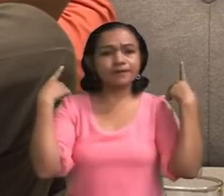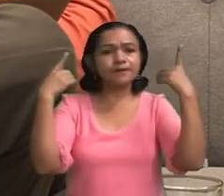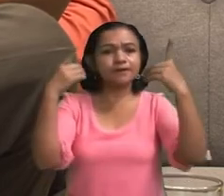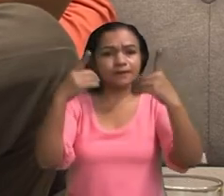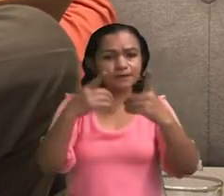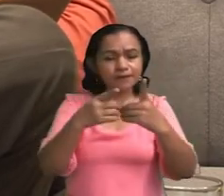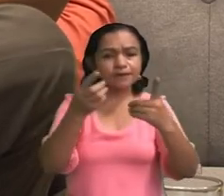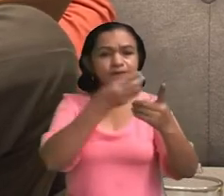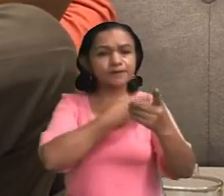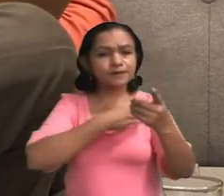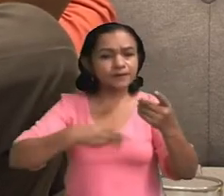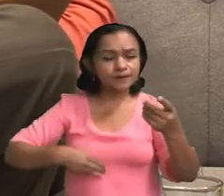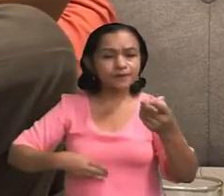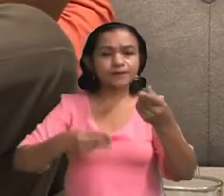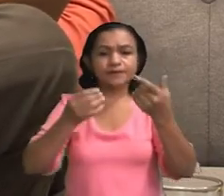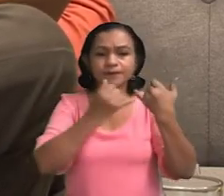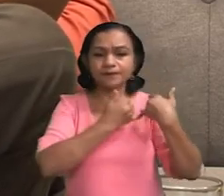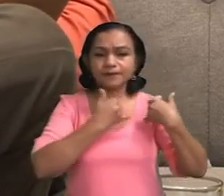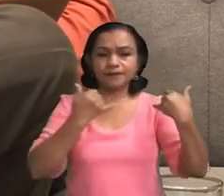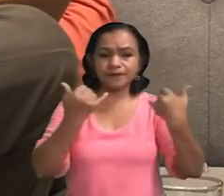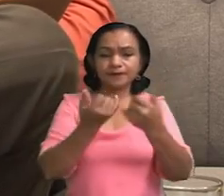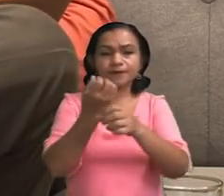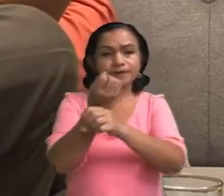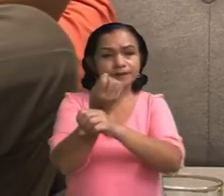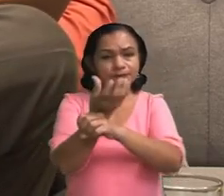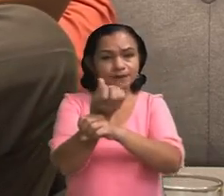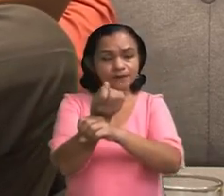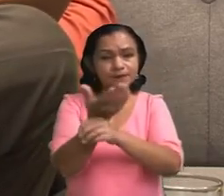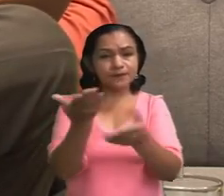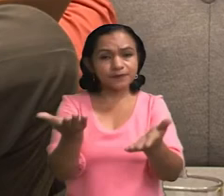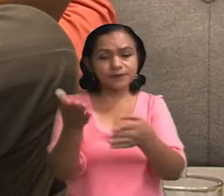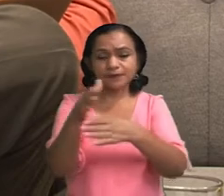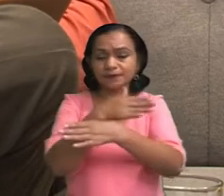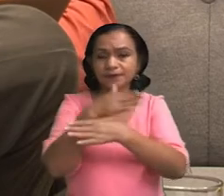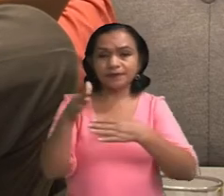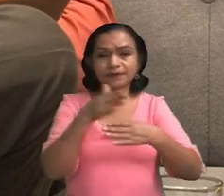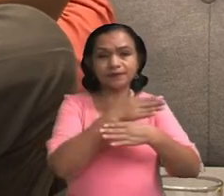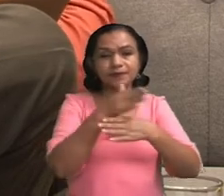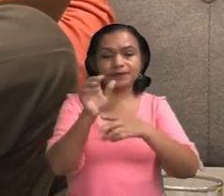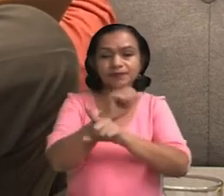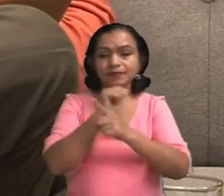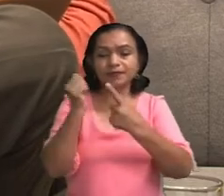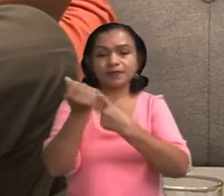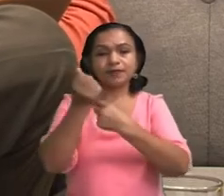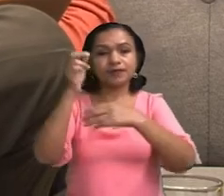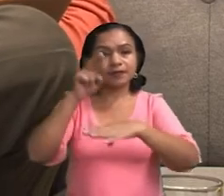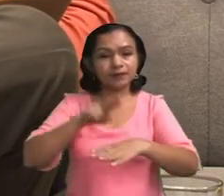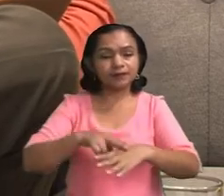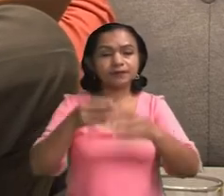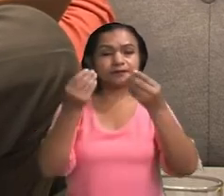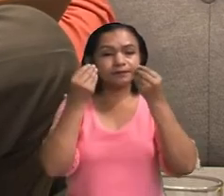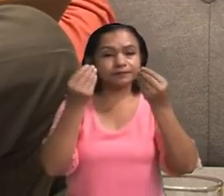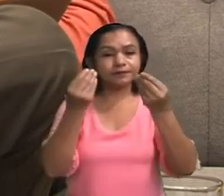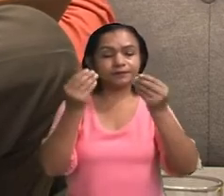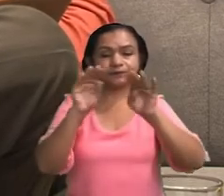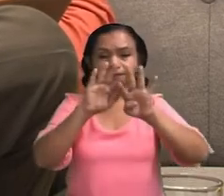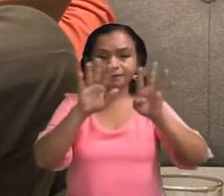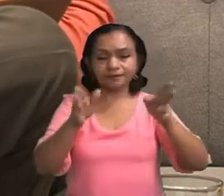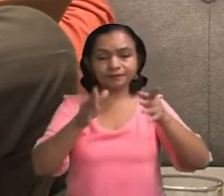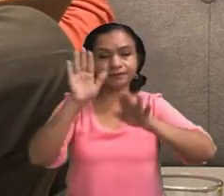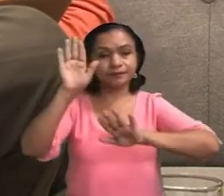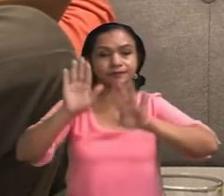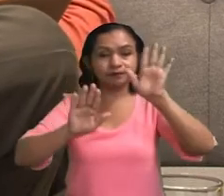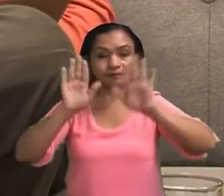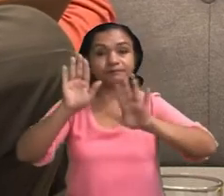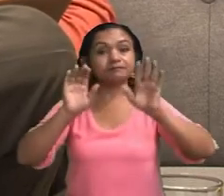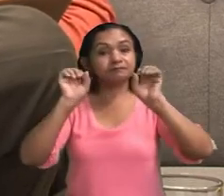de ministerios, de instituciones, de alcaldías, etcétera. En la Asamblea Nacional hay una amplia participación de compañeras